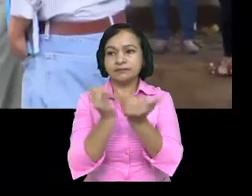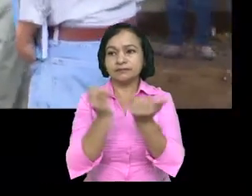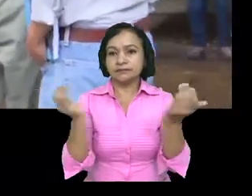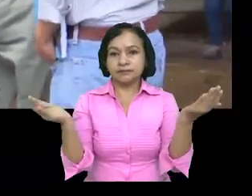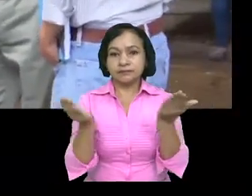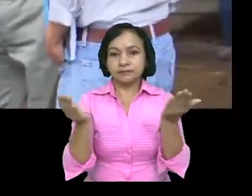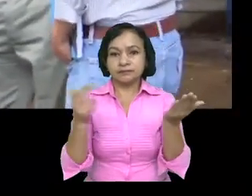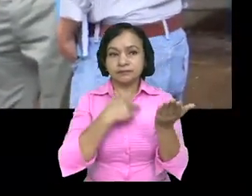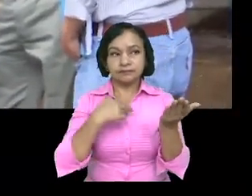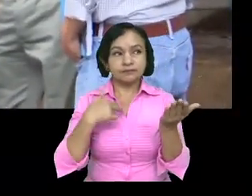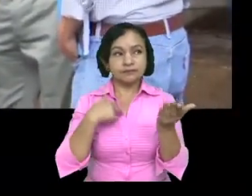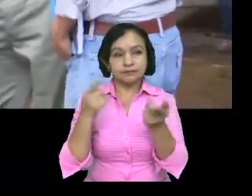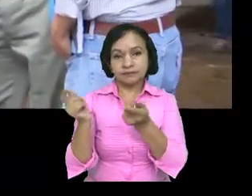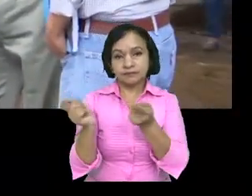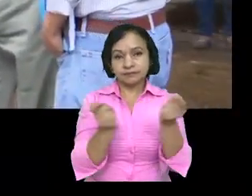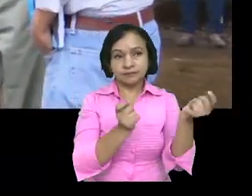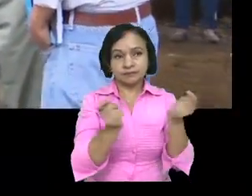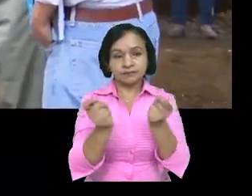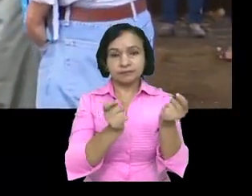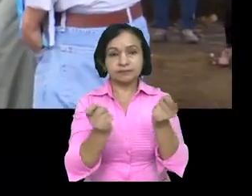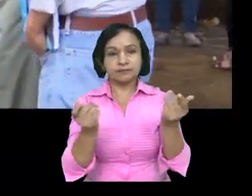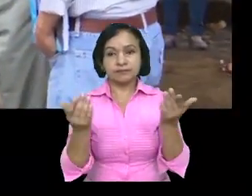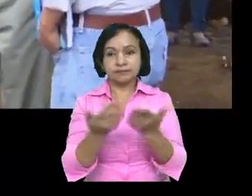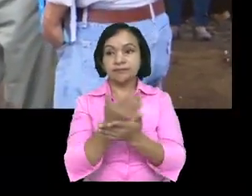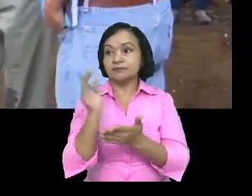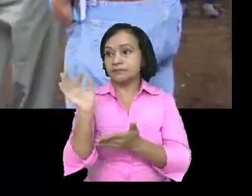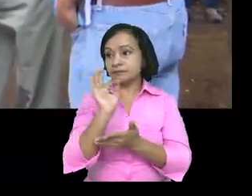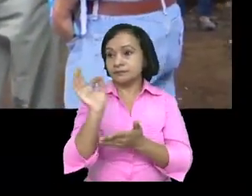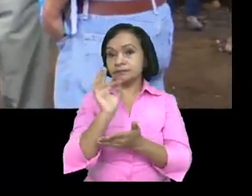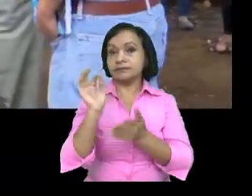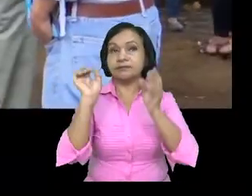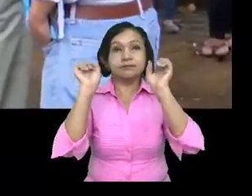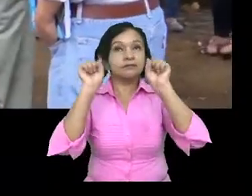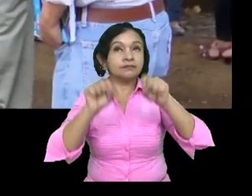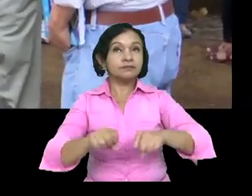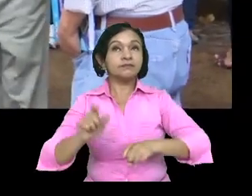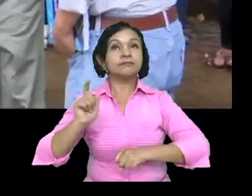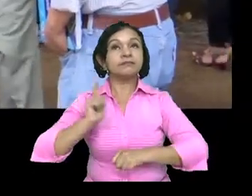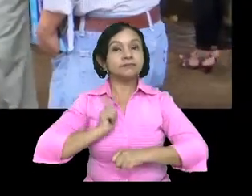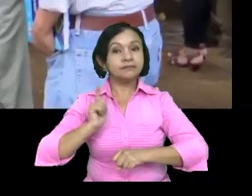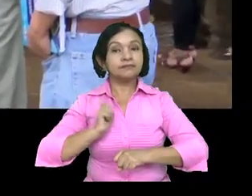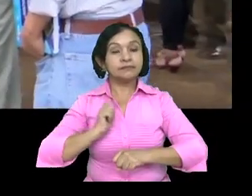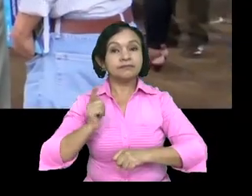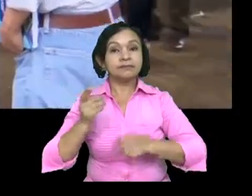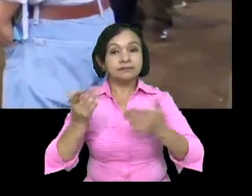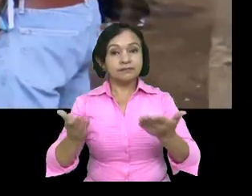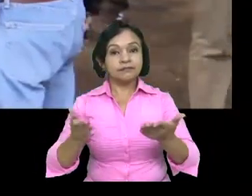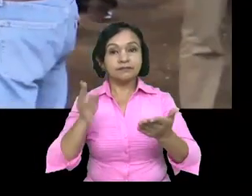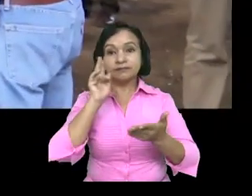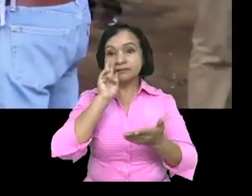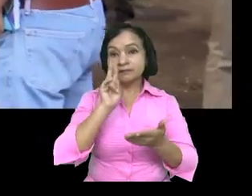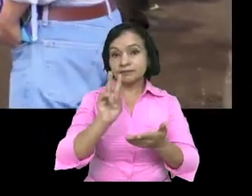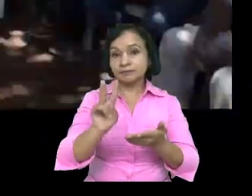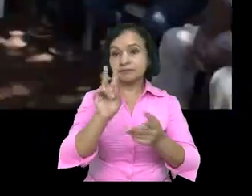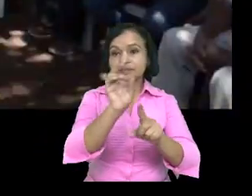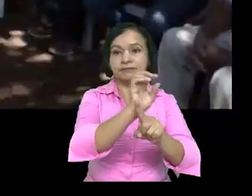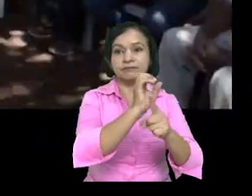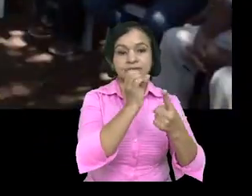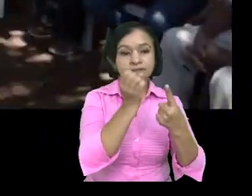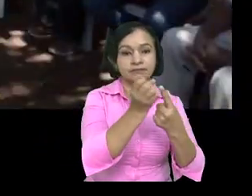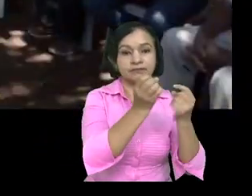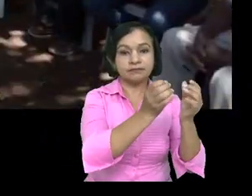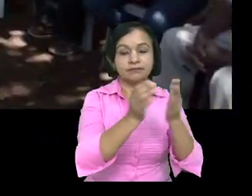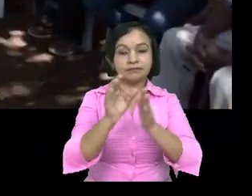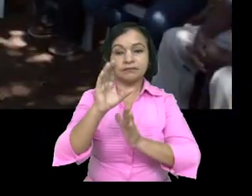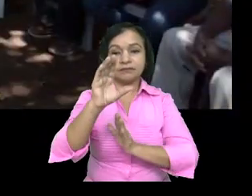le van a dar mantenimiento a esos sistemas. Pero esas capacitaciones también tienen que ver con la parte organizativa. O sea, los